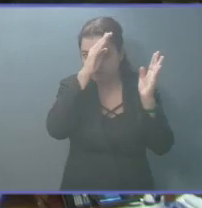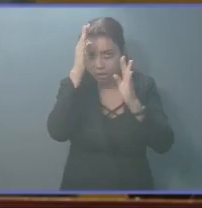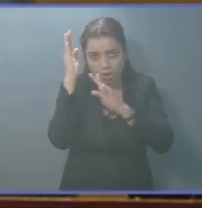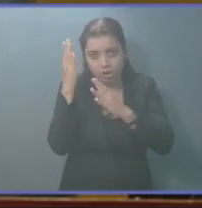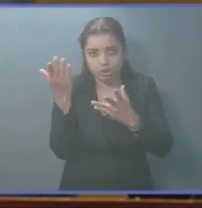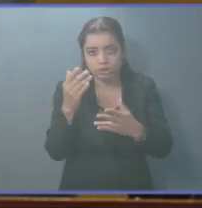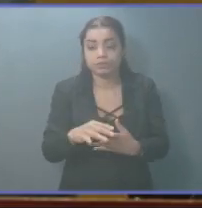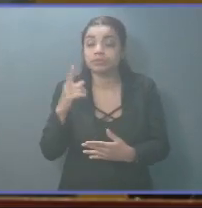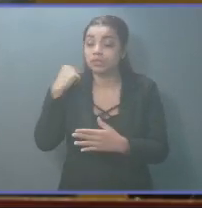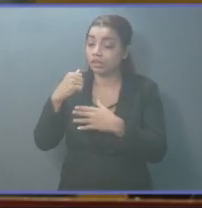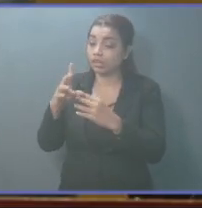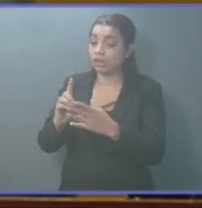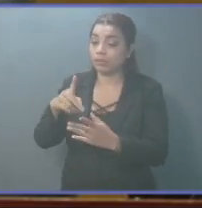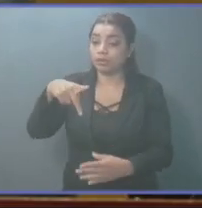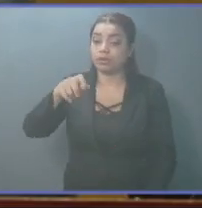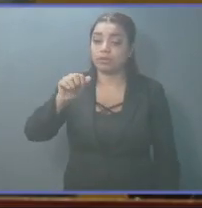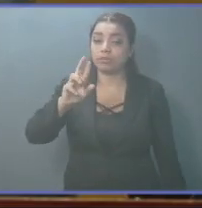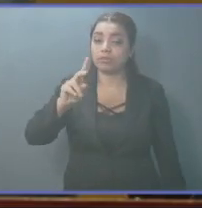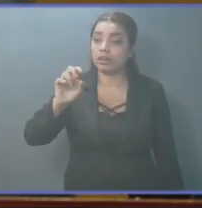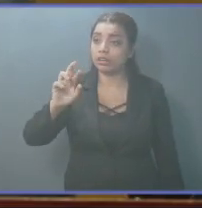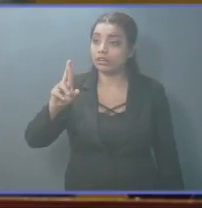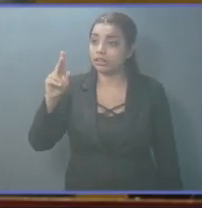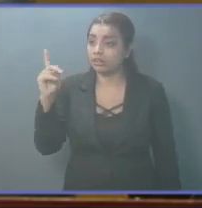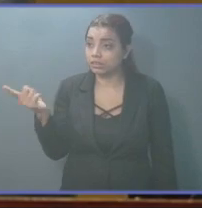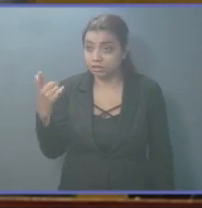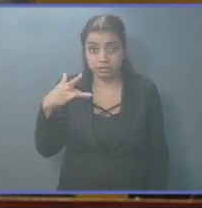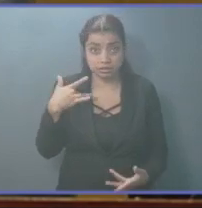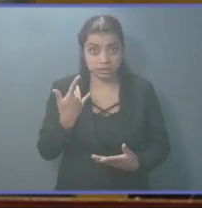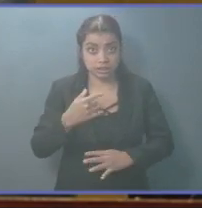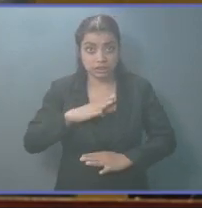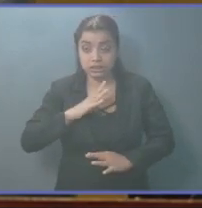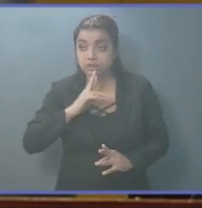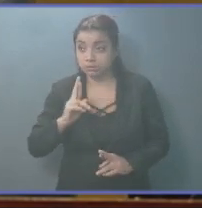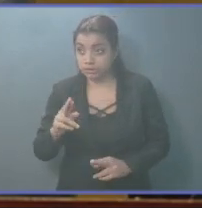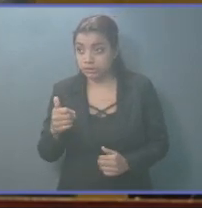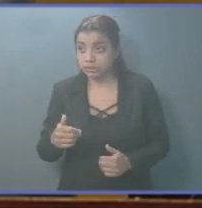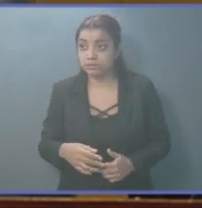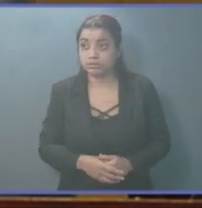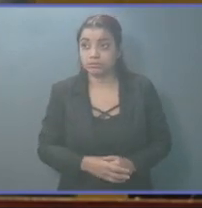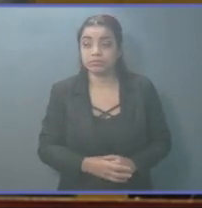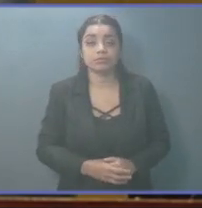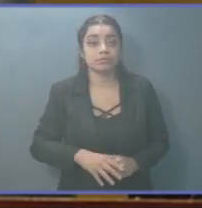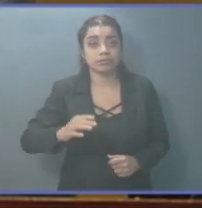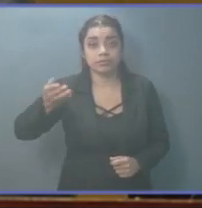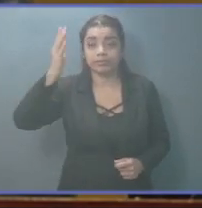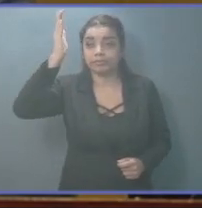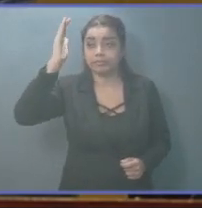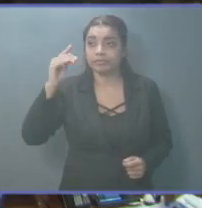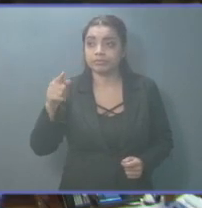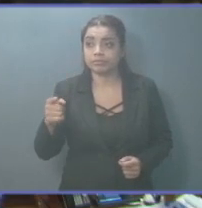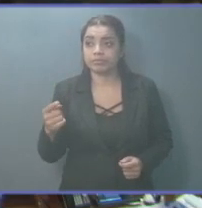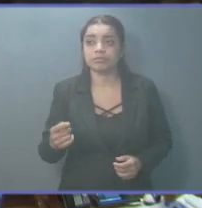Diputado Parker, si está satisfecho con la respuesta, tiene el uso de la palabra.